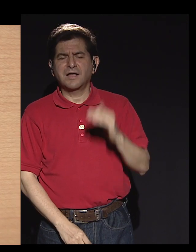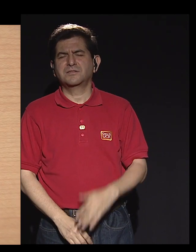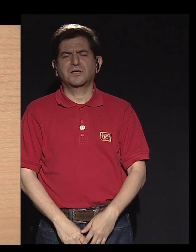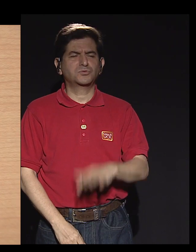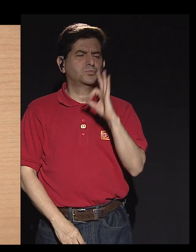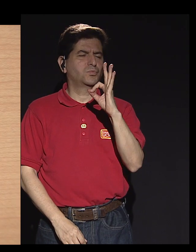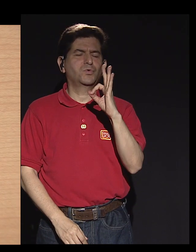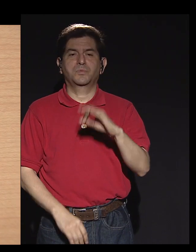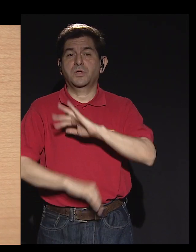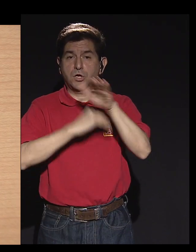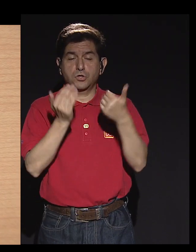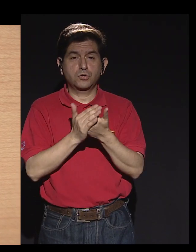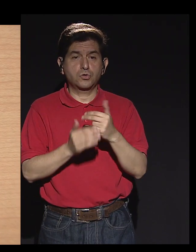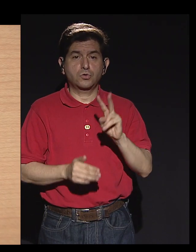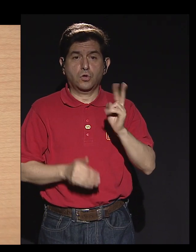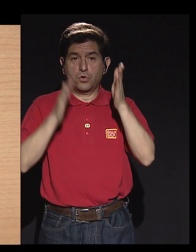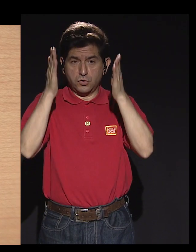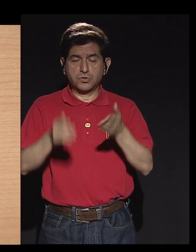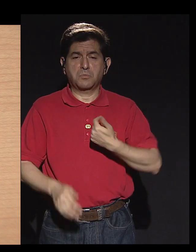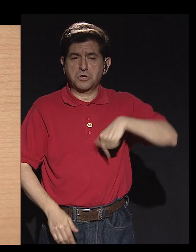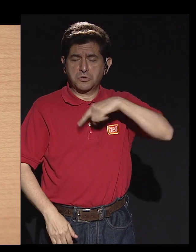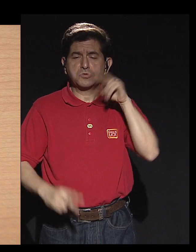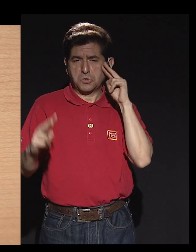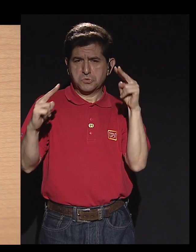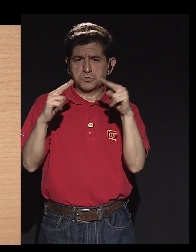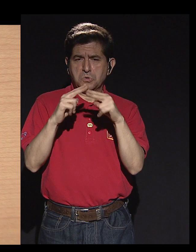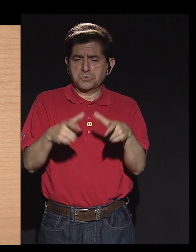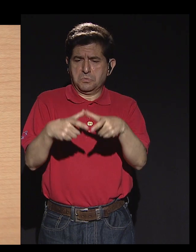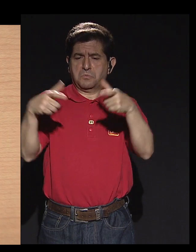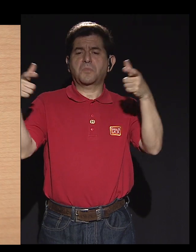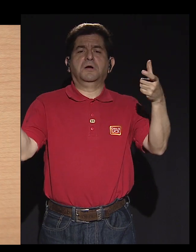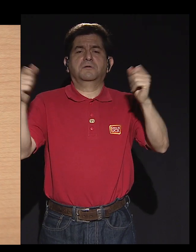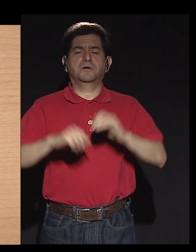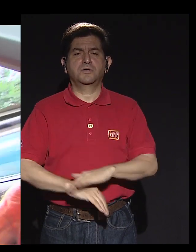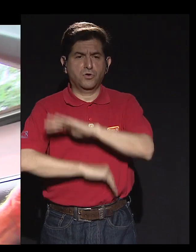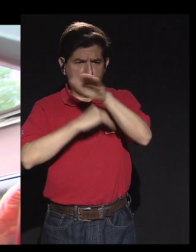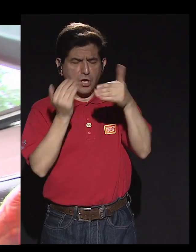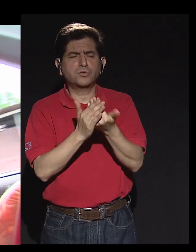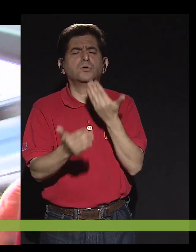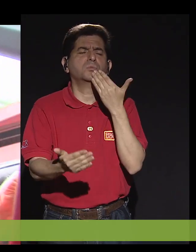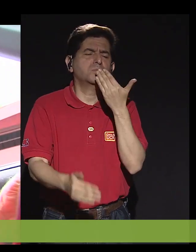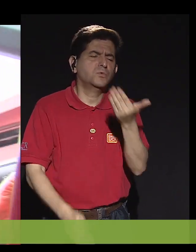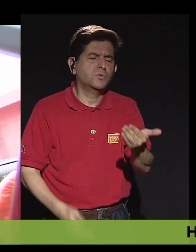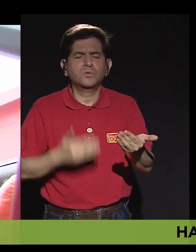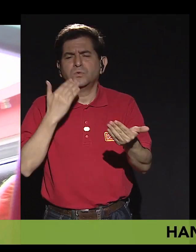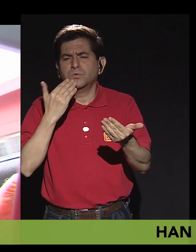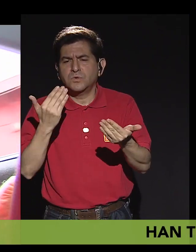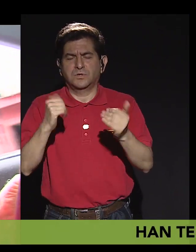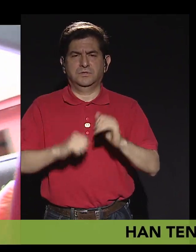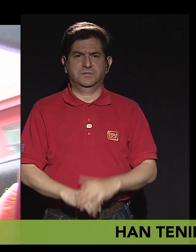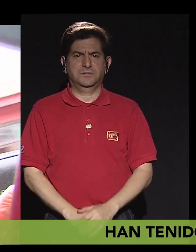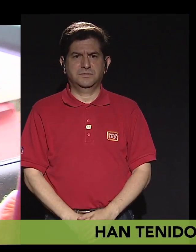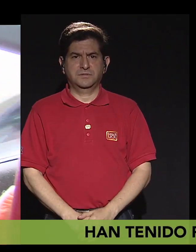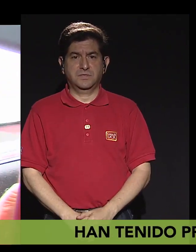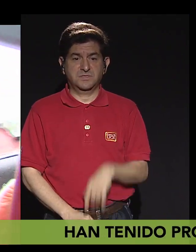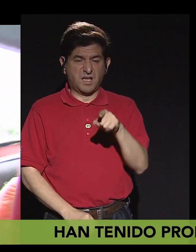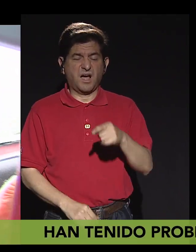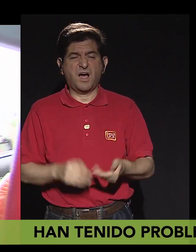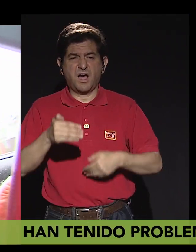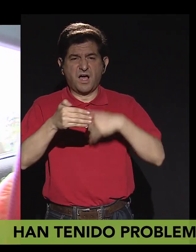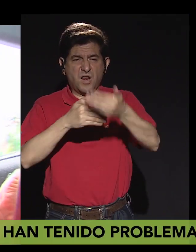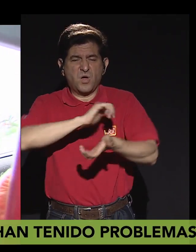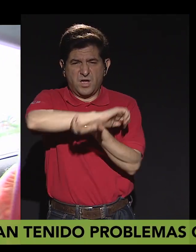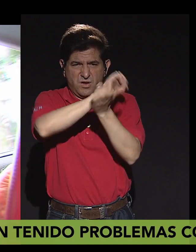Antes era una belleza porque todos los compañeros nos conocíamos, la mayoría, y todos eran muy amables de todo. Y eso se